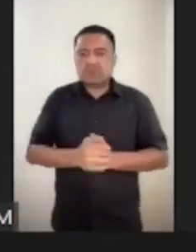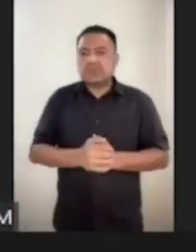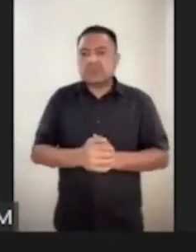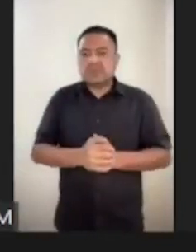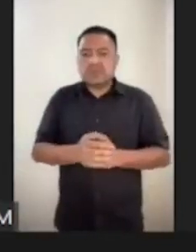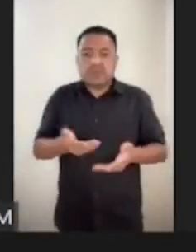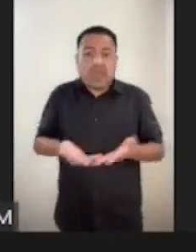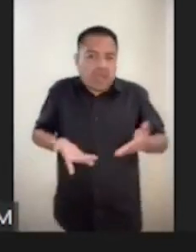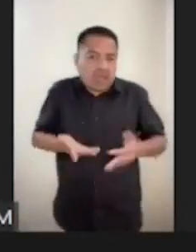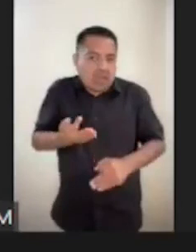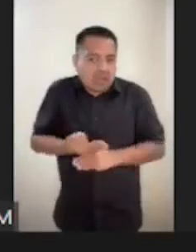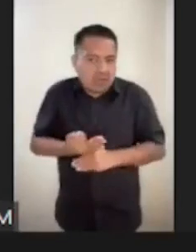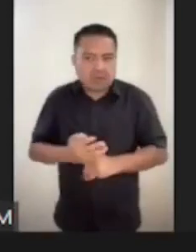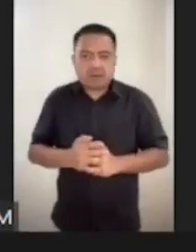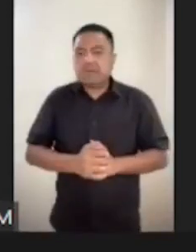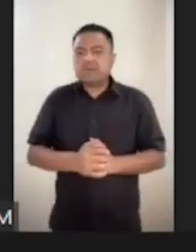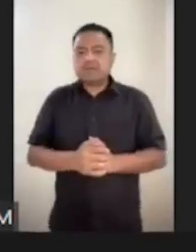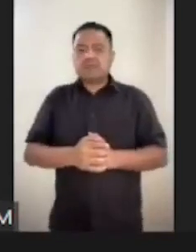Ahora,